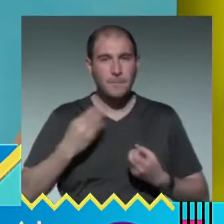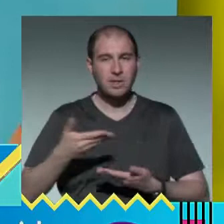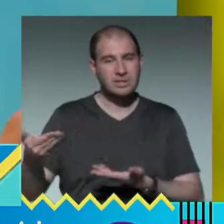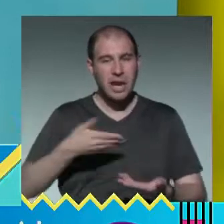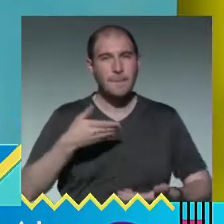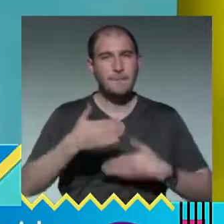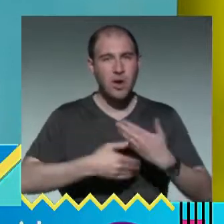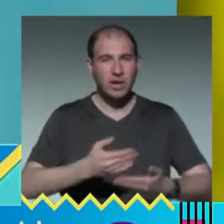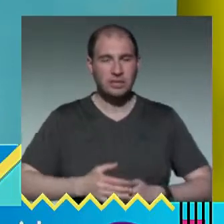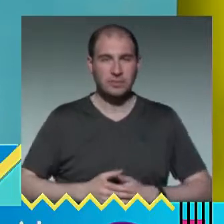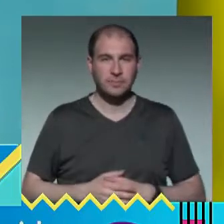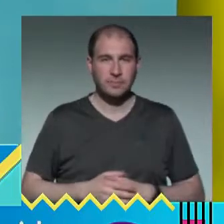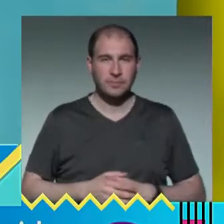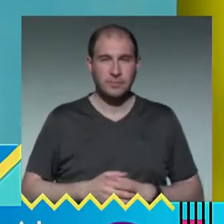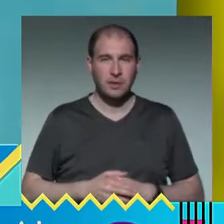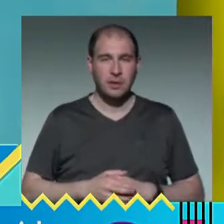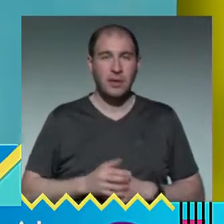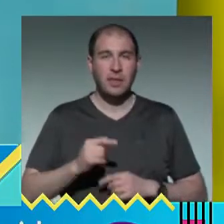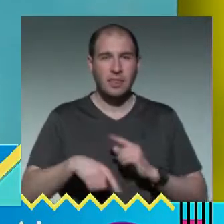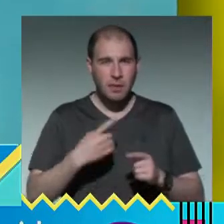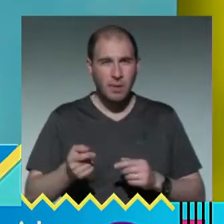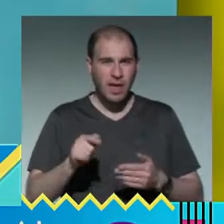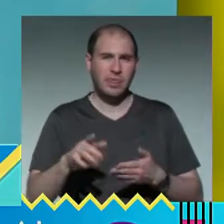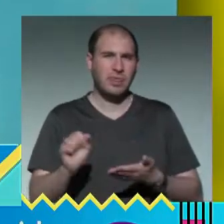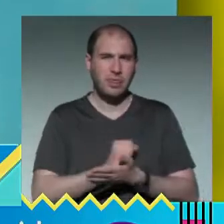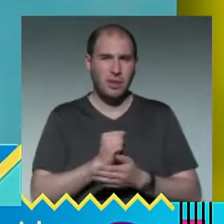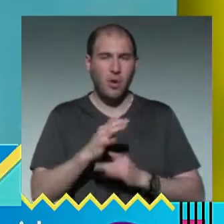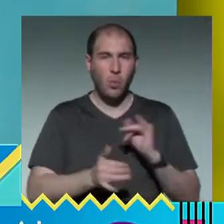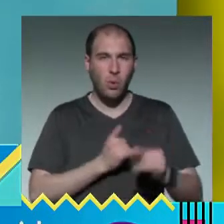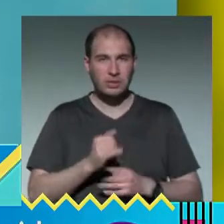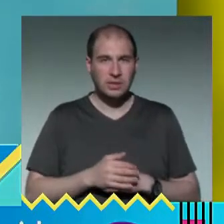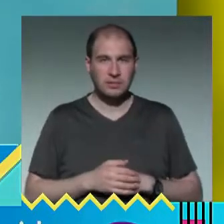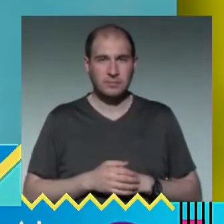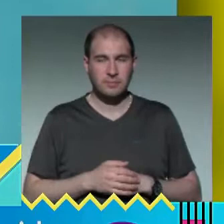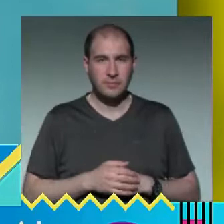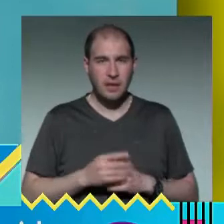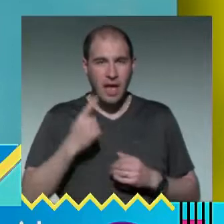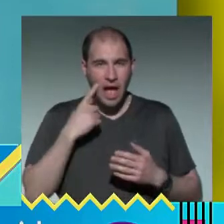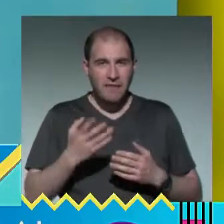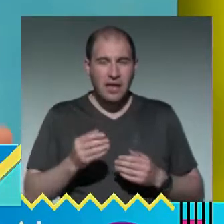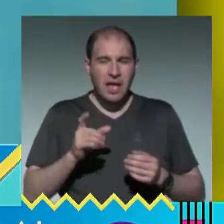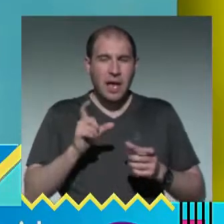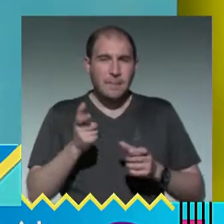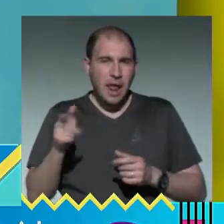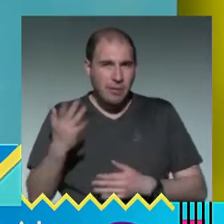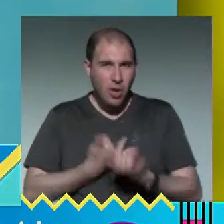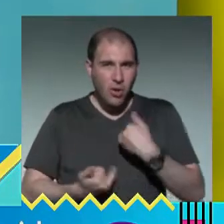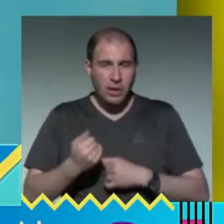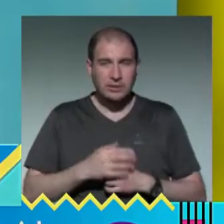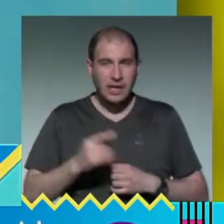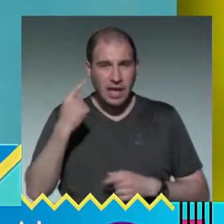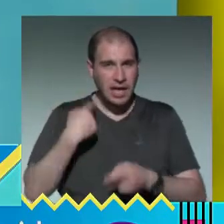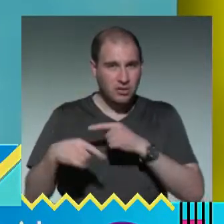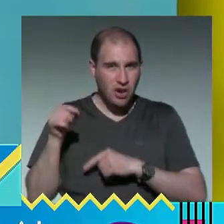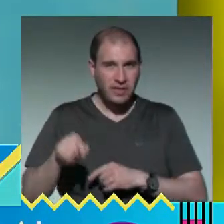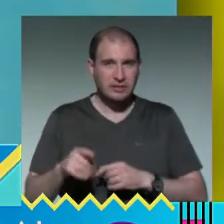el progreso, ¿no? Bueno, un poquito vamos a ir a desmitificar eso, a contar quizás, la versión que ellos nos puedan traer de esa